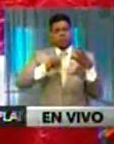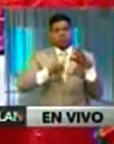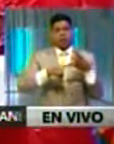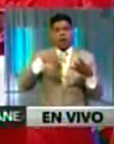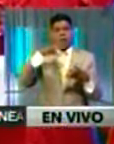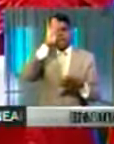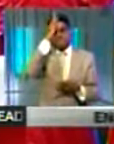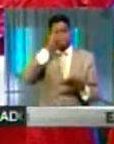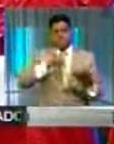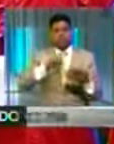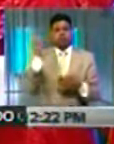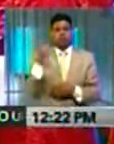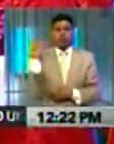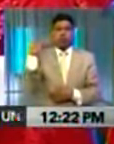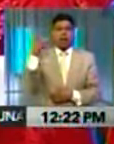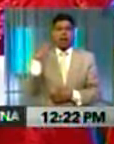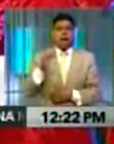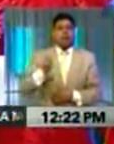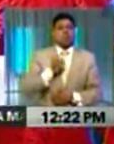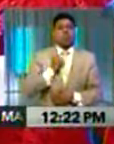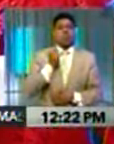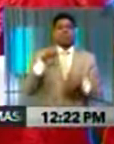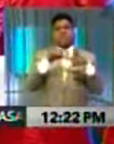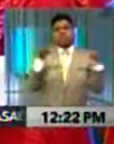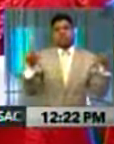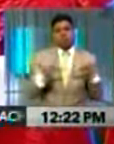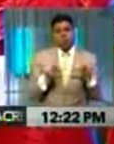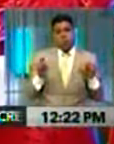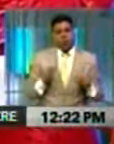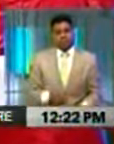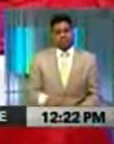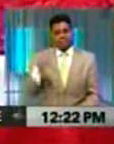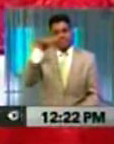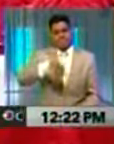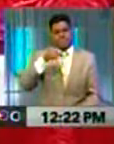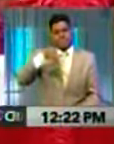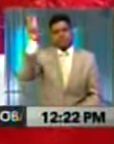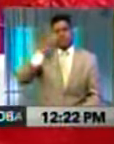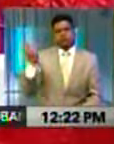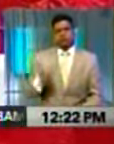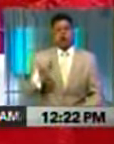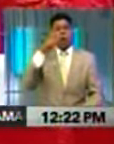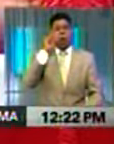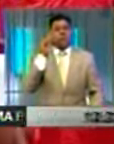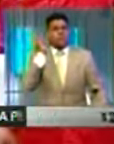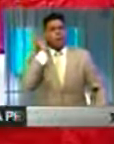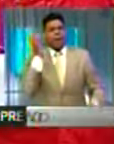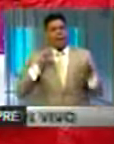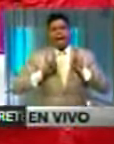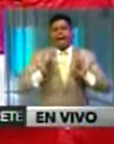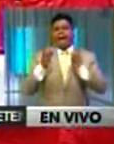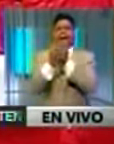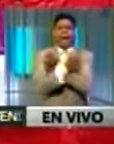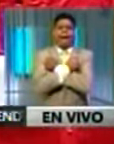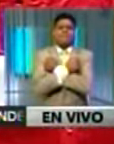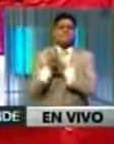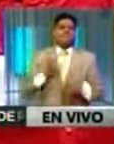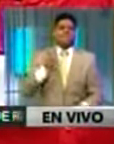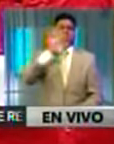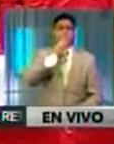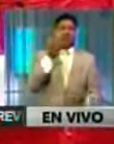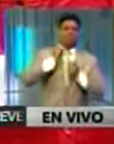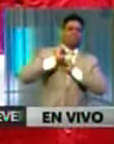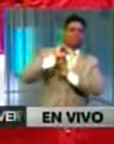Caracas, sino que en cualquier rincón del país los hombres y mujeres que aman la patria están dispuestos a defender